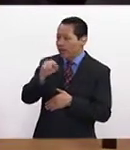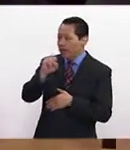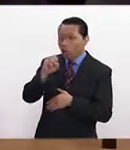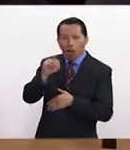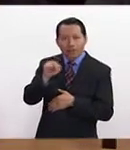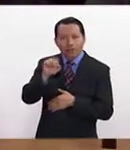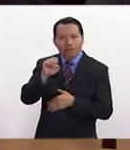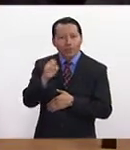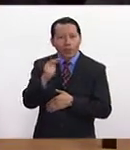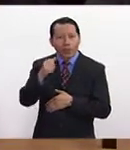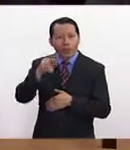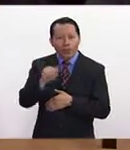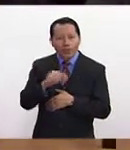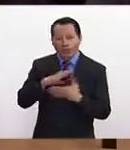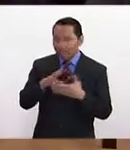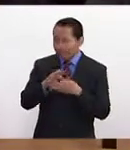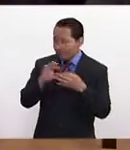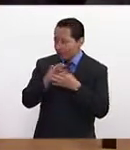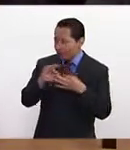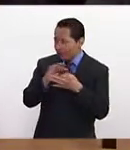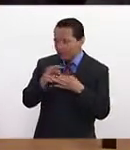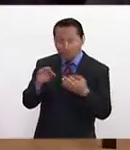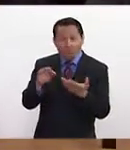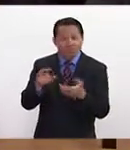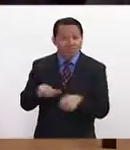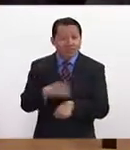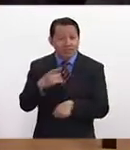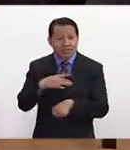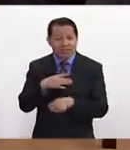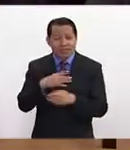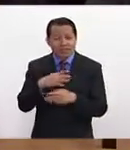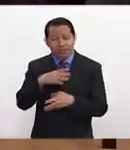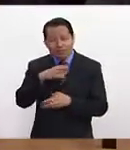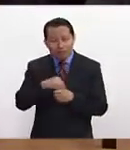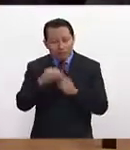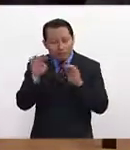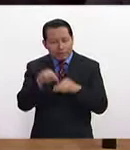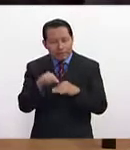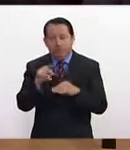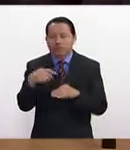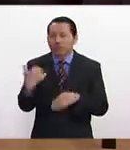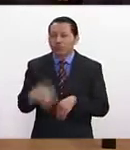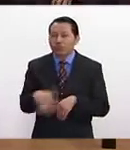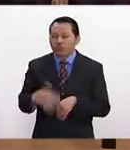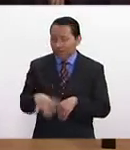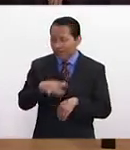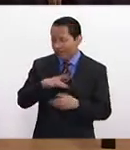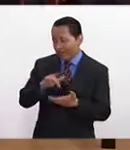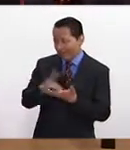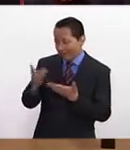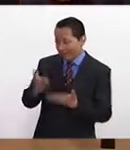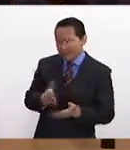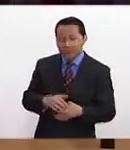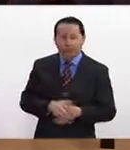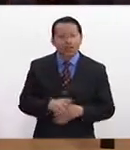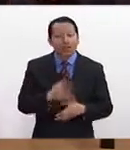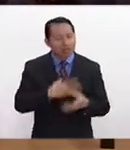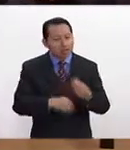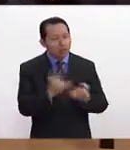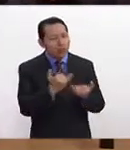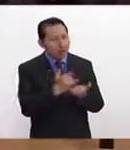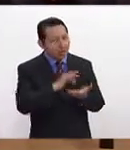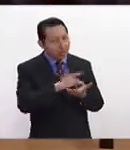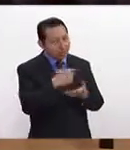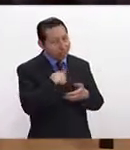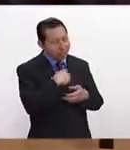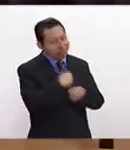precisamente para hablar sobre este tema que, como decimos, ha causado una gran expectativa. Muchas gracias por estar aquí, Emerson. No, ustedes, gracias Bienvenido, por la Emerson. invitación. Pues